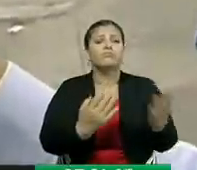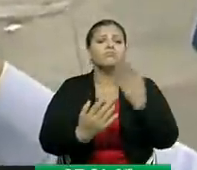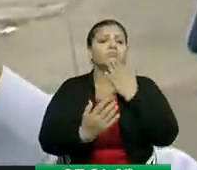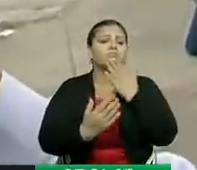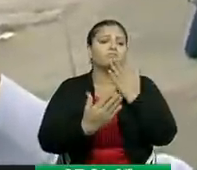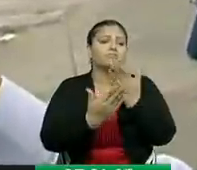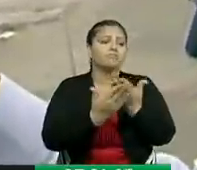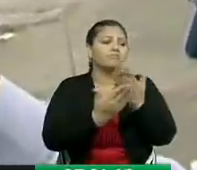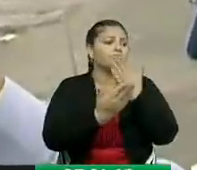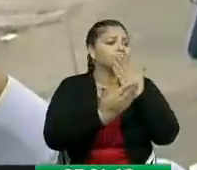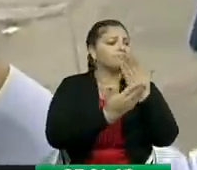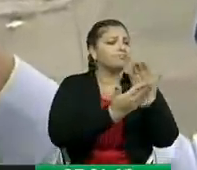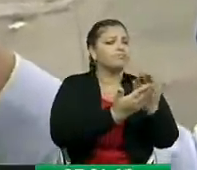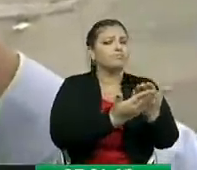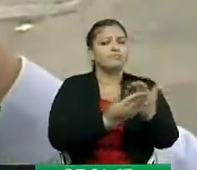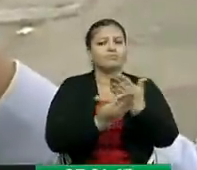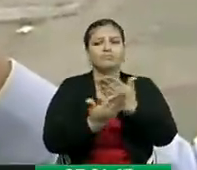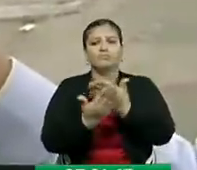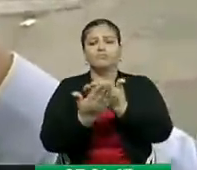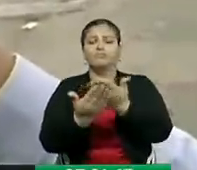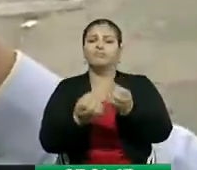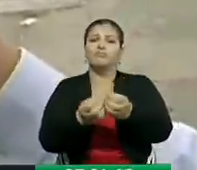ni con todos los hinchas, y